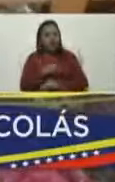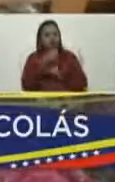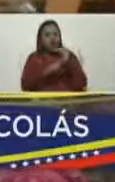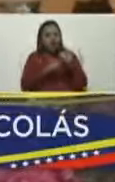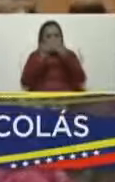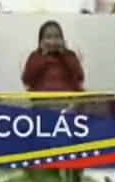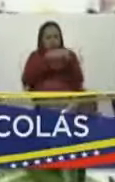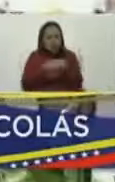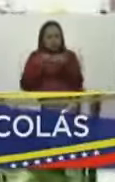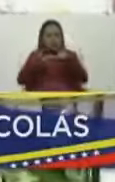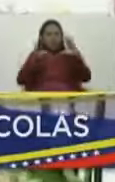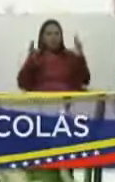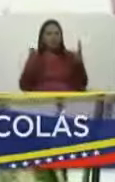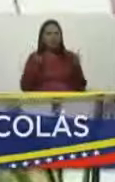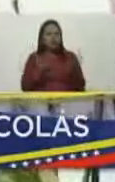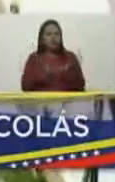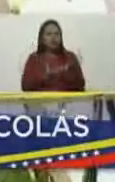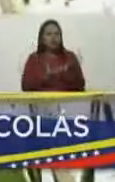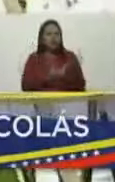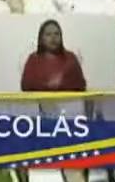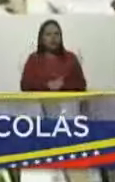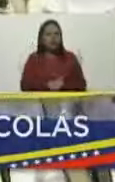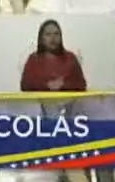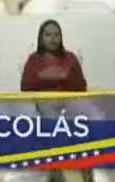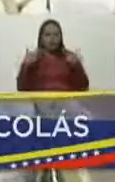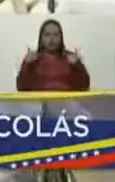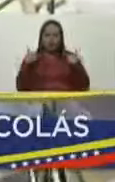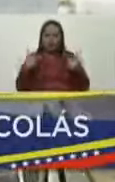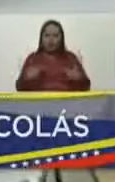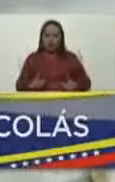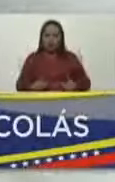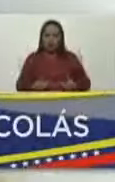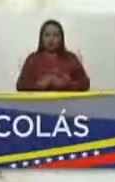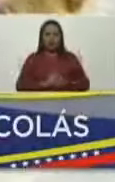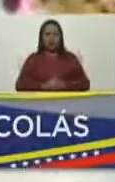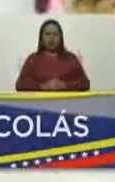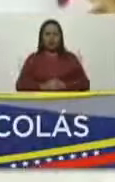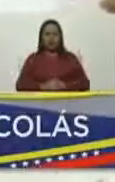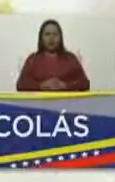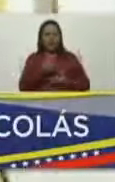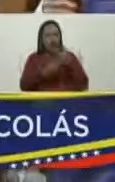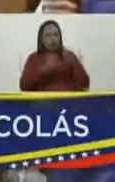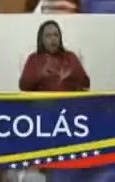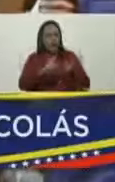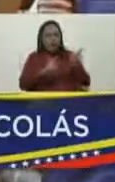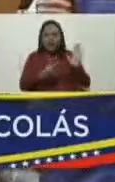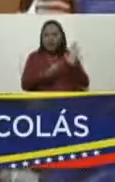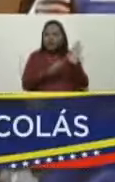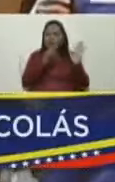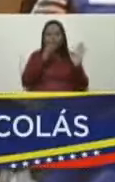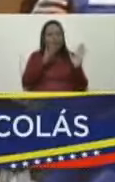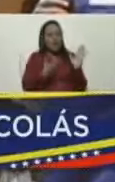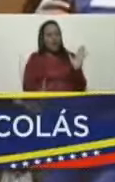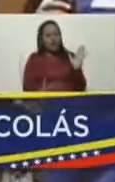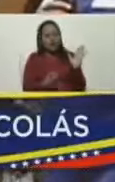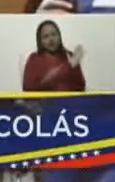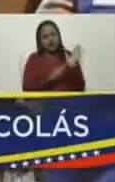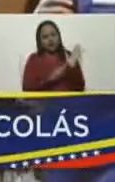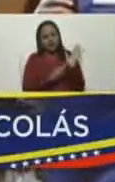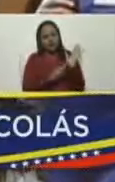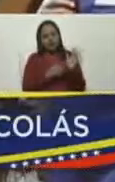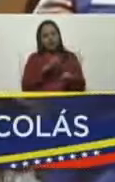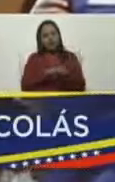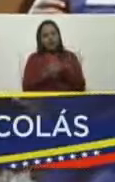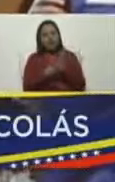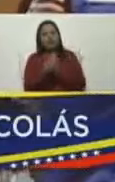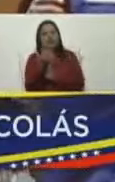mundo? Más allá del ser humano, ¿cómo es posible esta belleza? Porque la flor